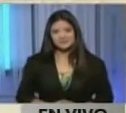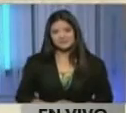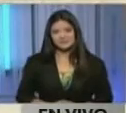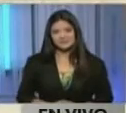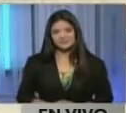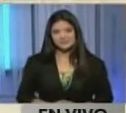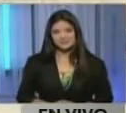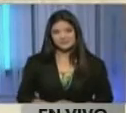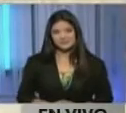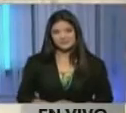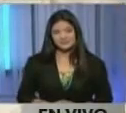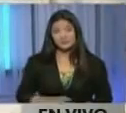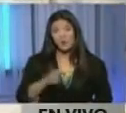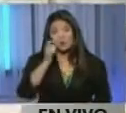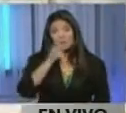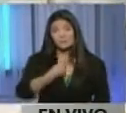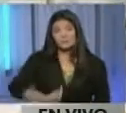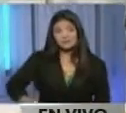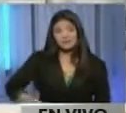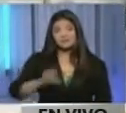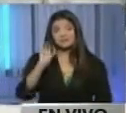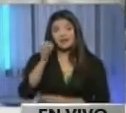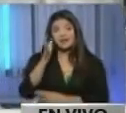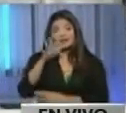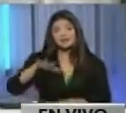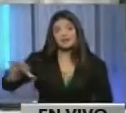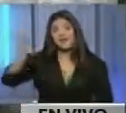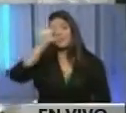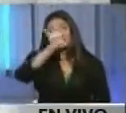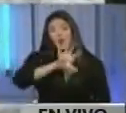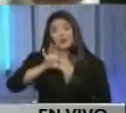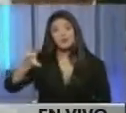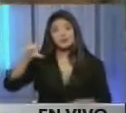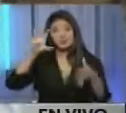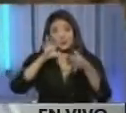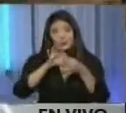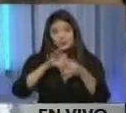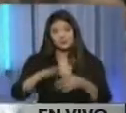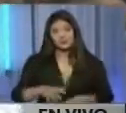Mogens Lykketoff, presidente de la Asamblea General de las Naciones Unidas.